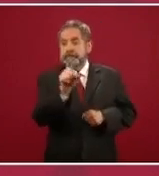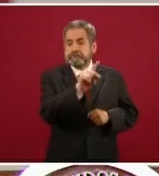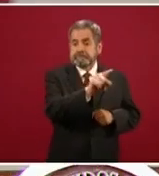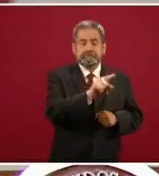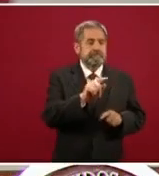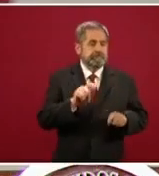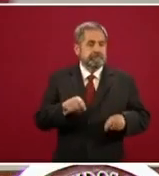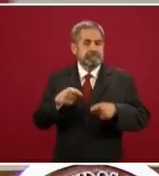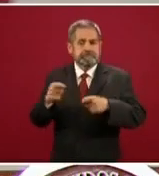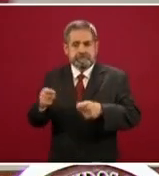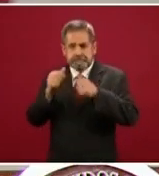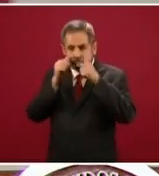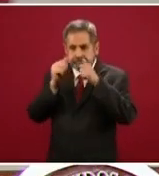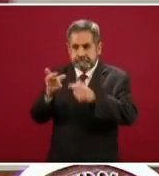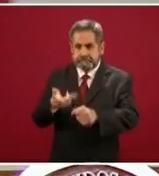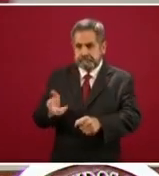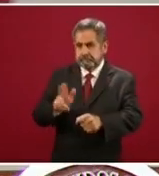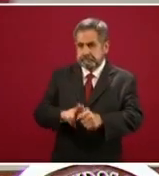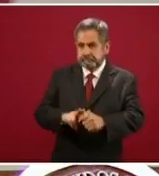Este